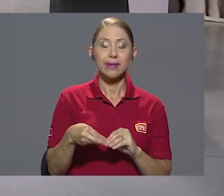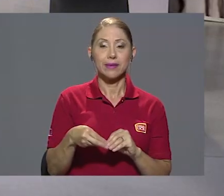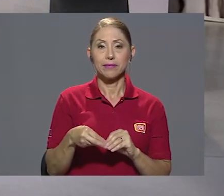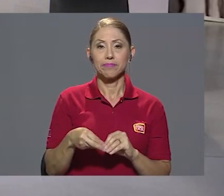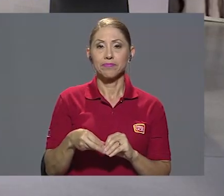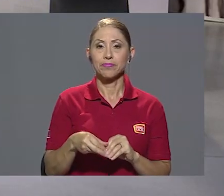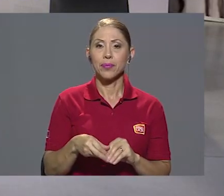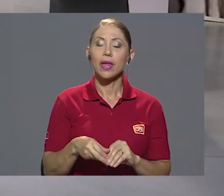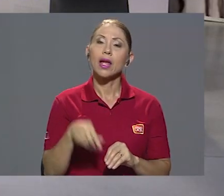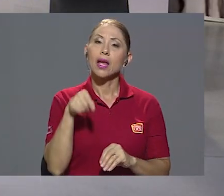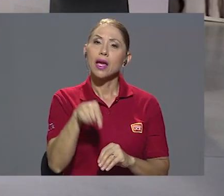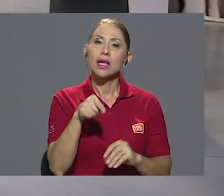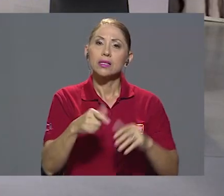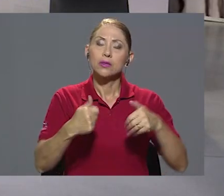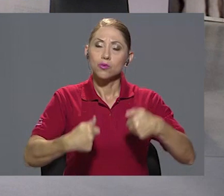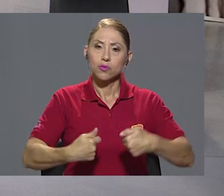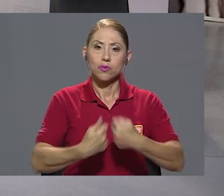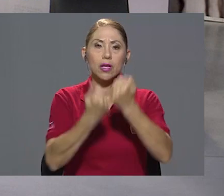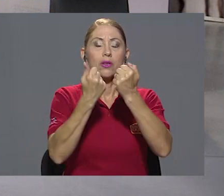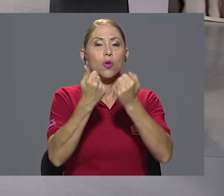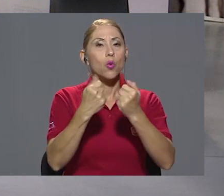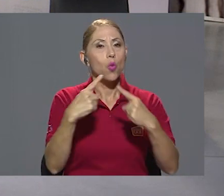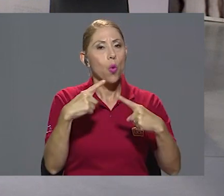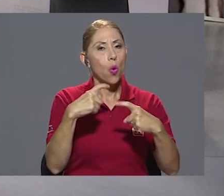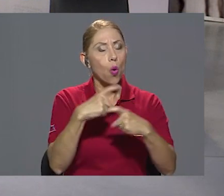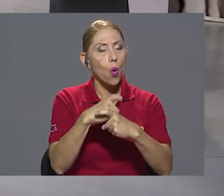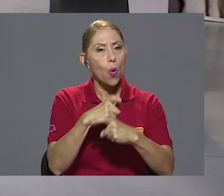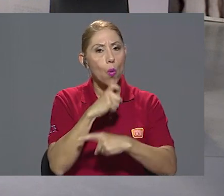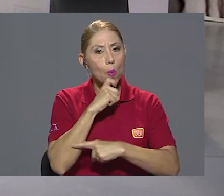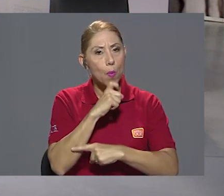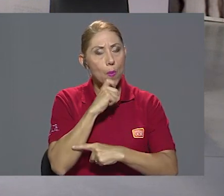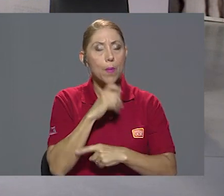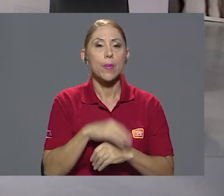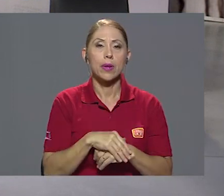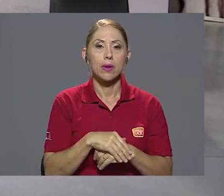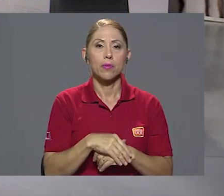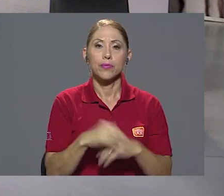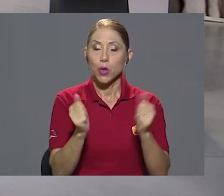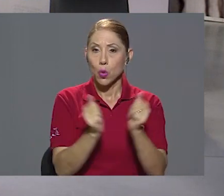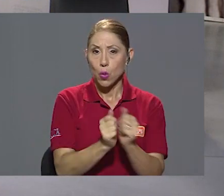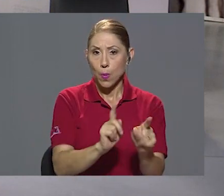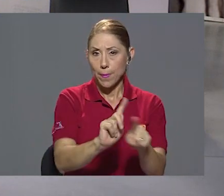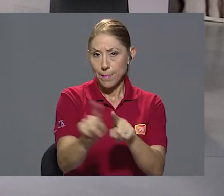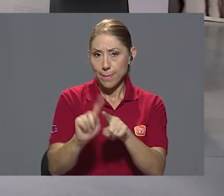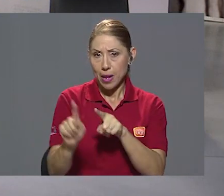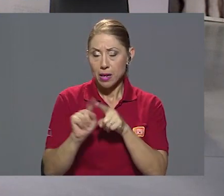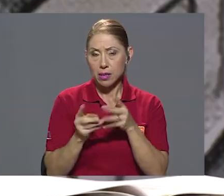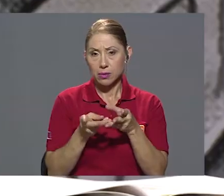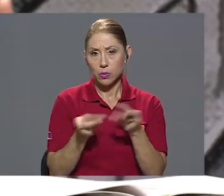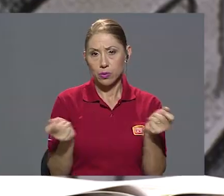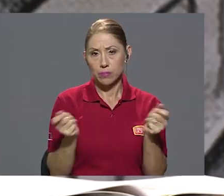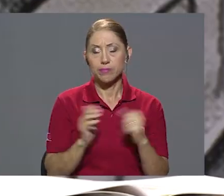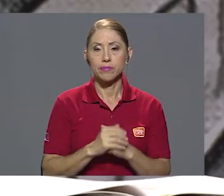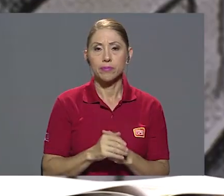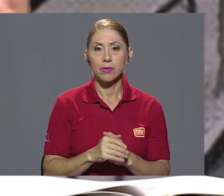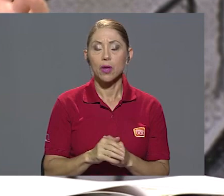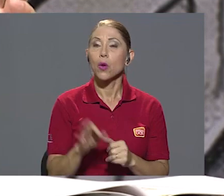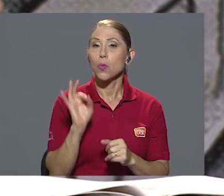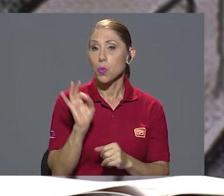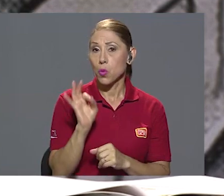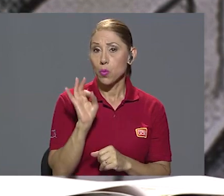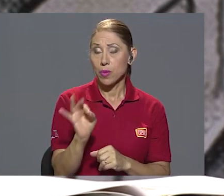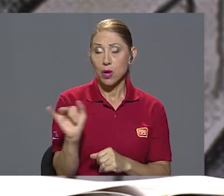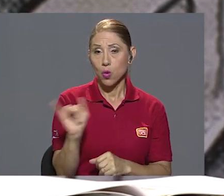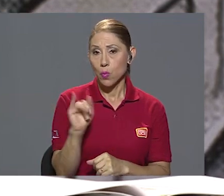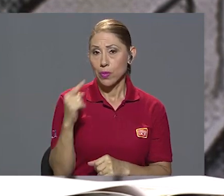que si este es un reto complejo y que tiene varias salidas. Muy bien, en la